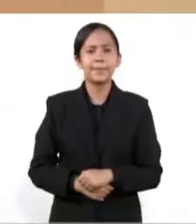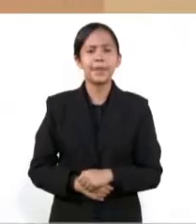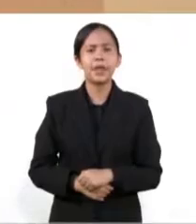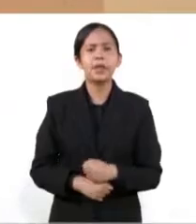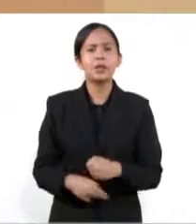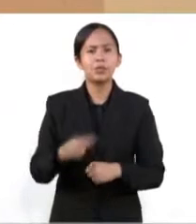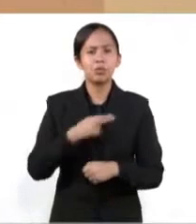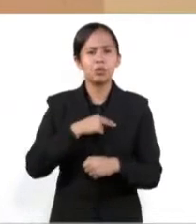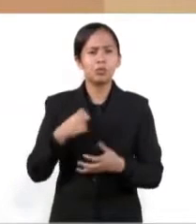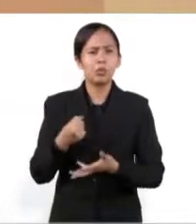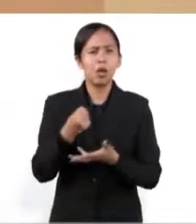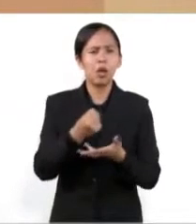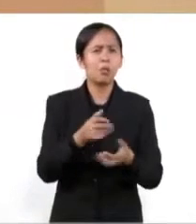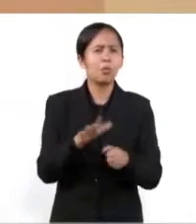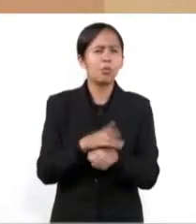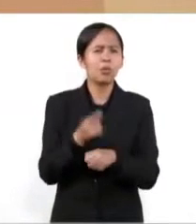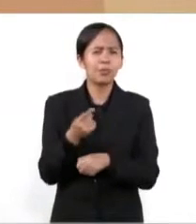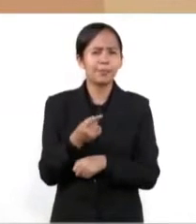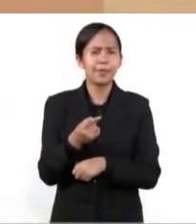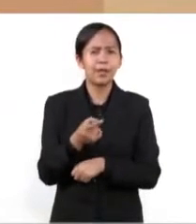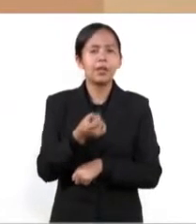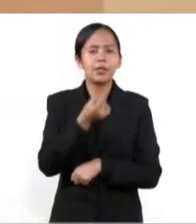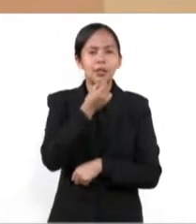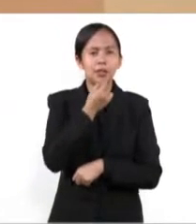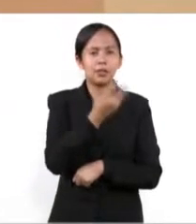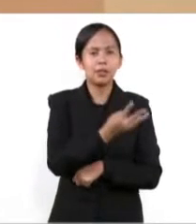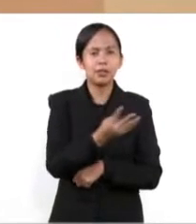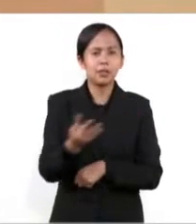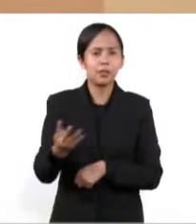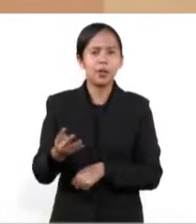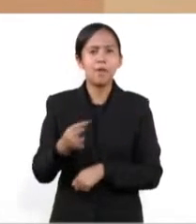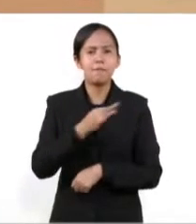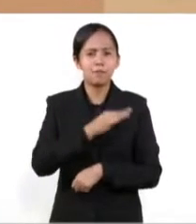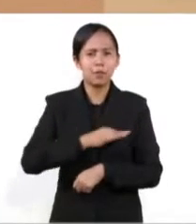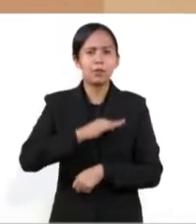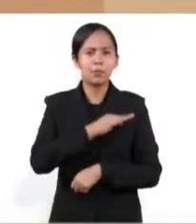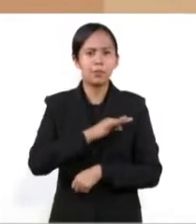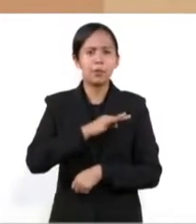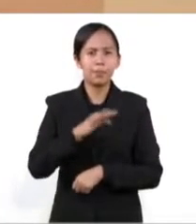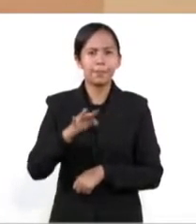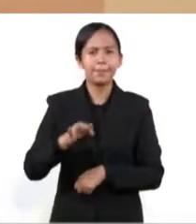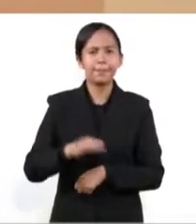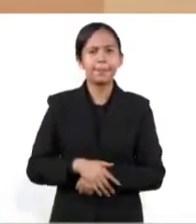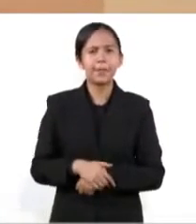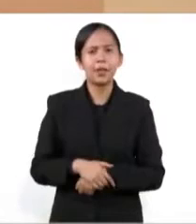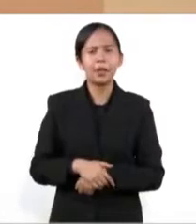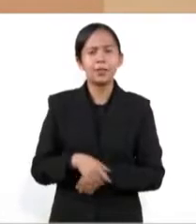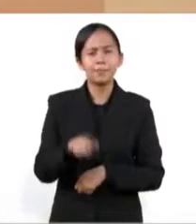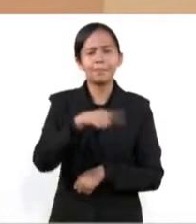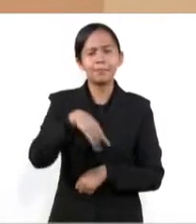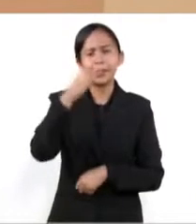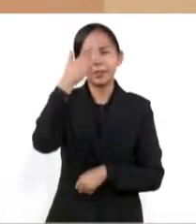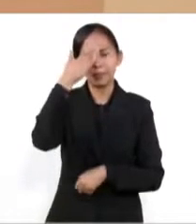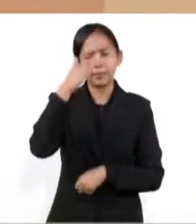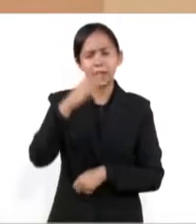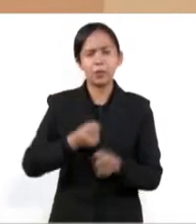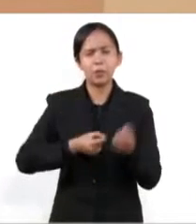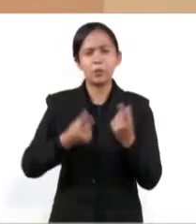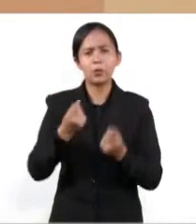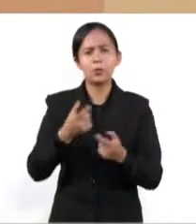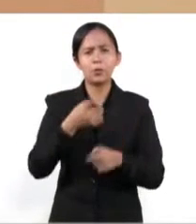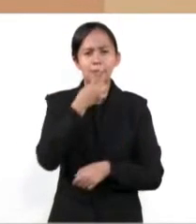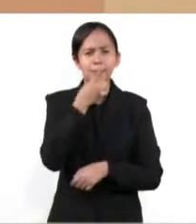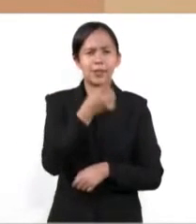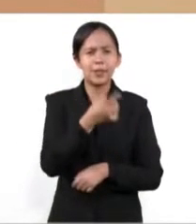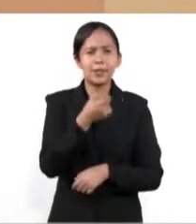¿Por qué damos la beca? Pues para que nuestros niños y nuestras niñas sean felices. Ya ven que dicen que